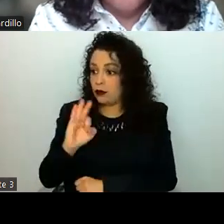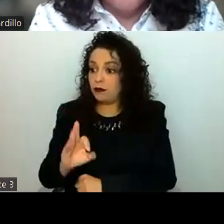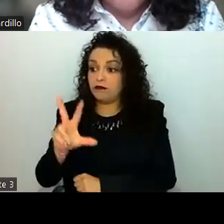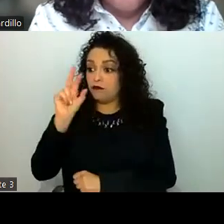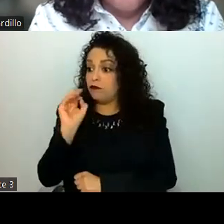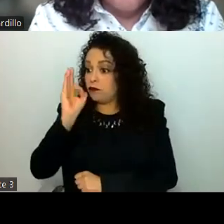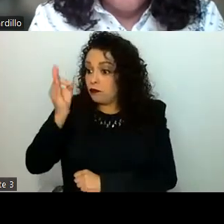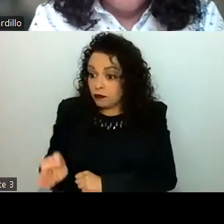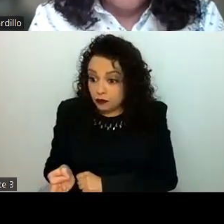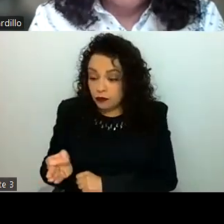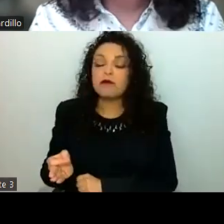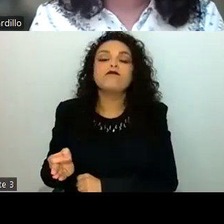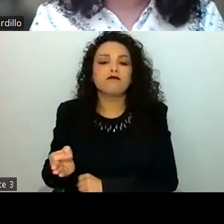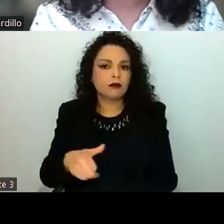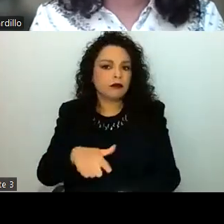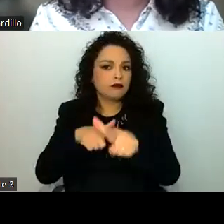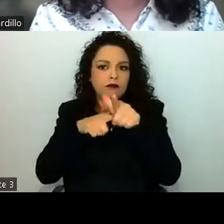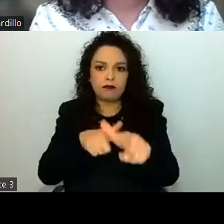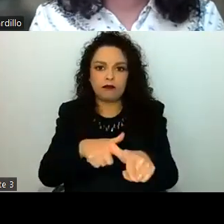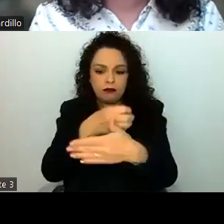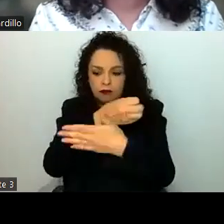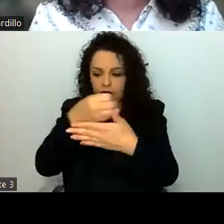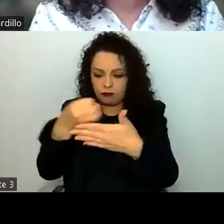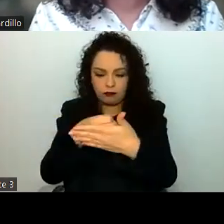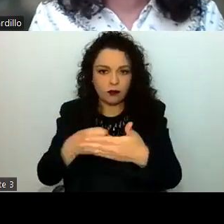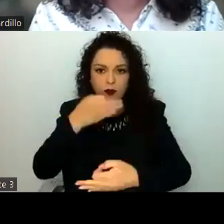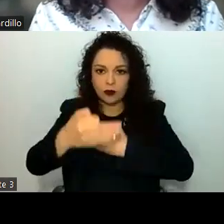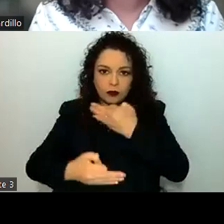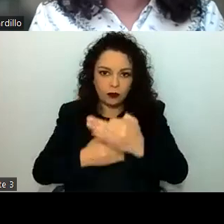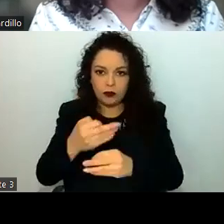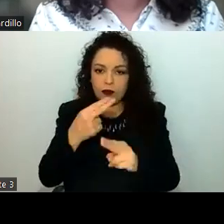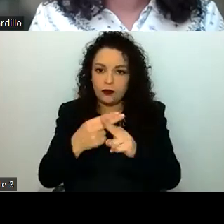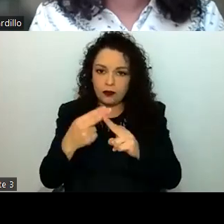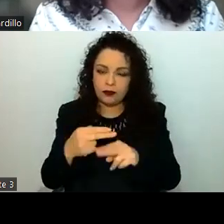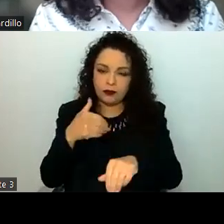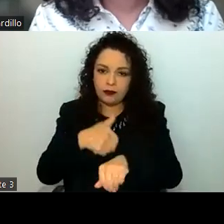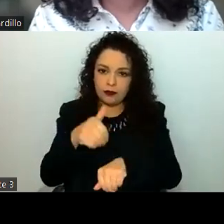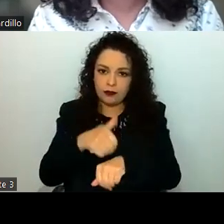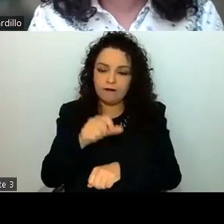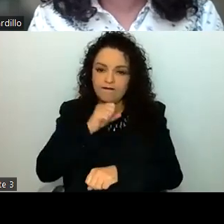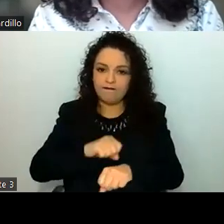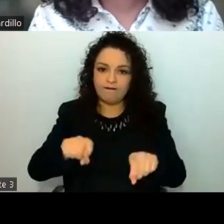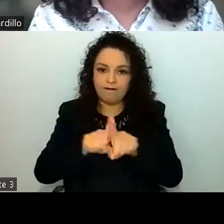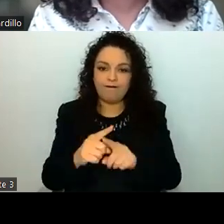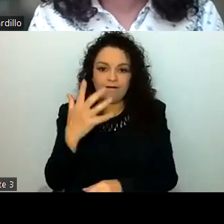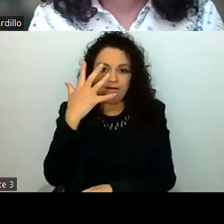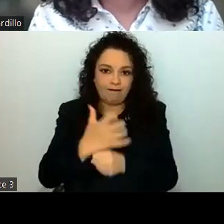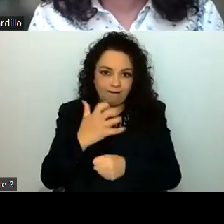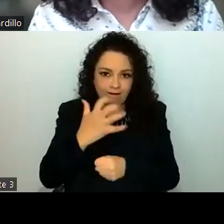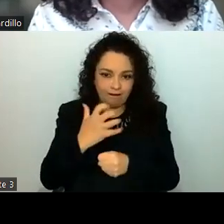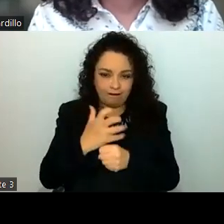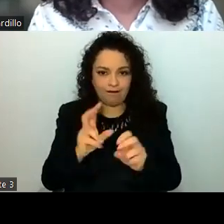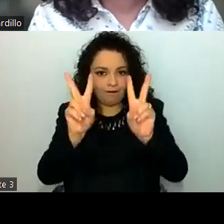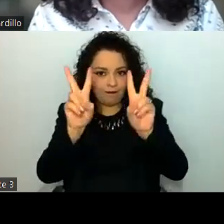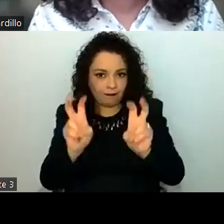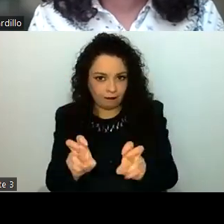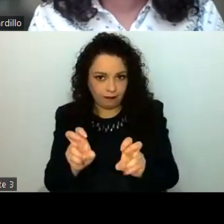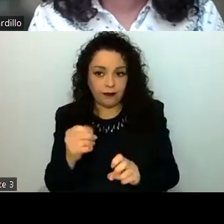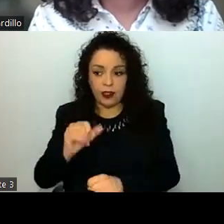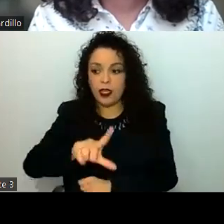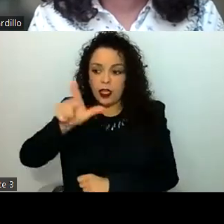sesión como se tiene previsto, y en lo particular haría valer mis observaciones en la parte correspondiente de la discusión.